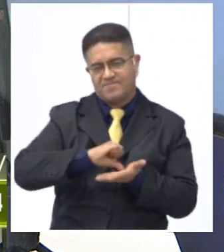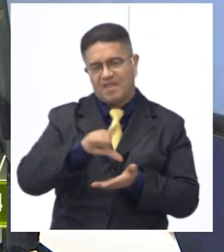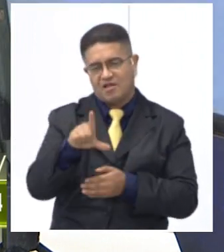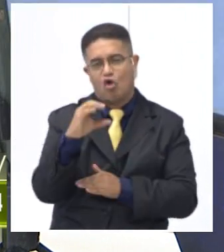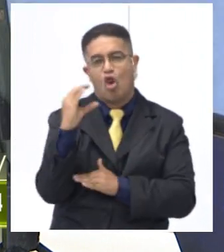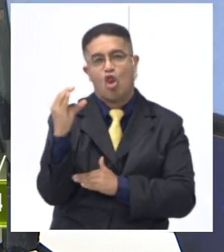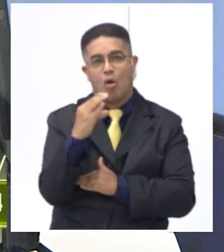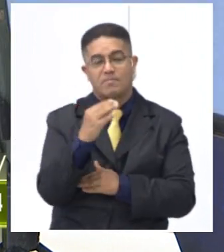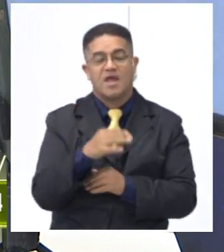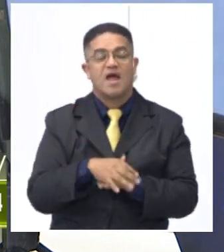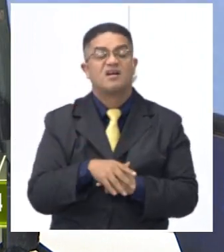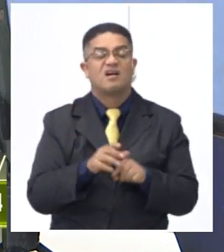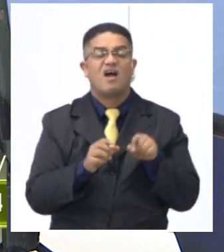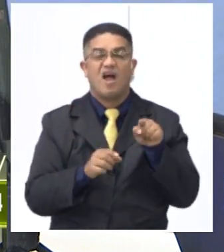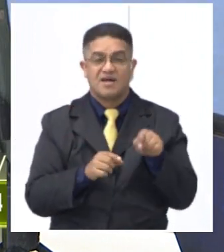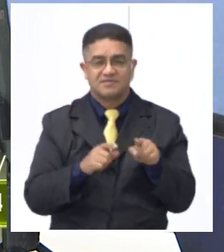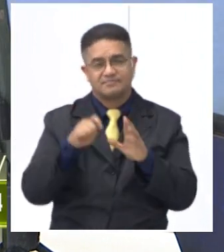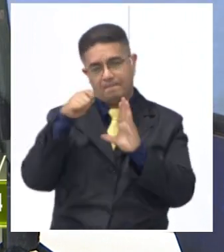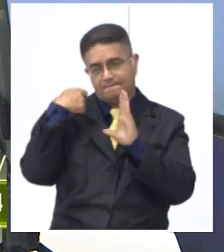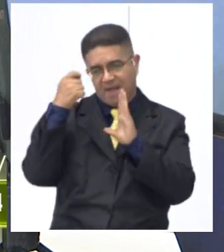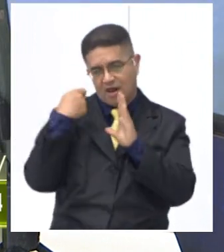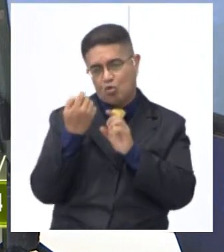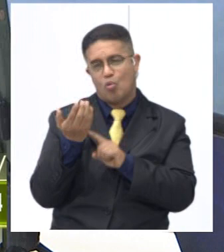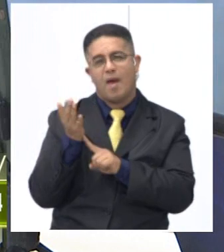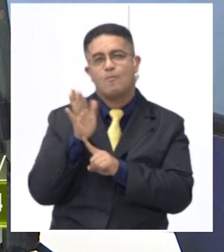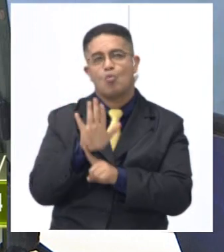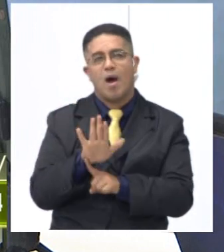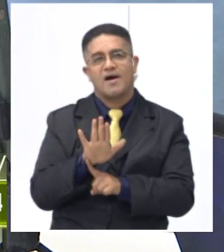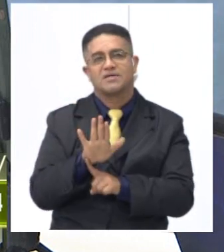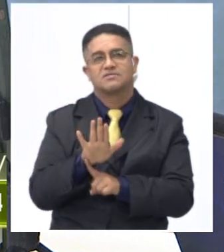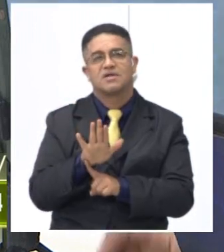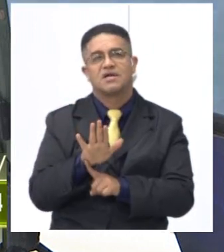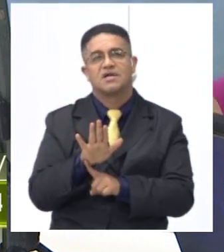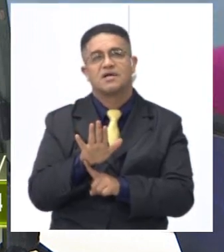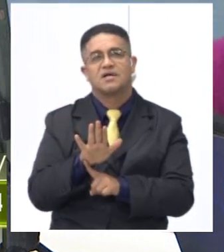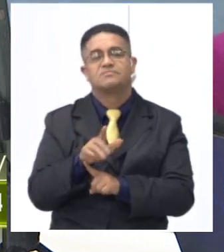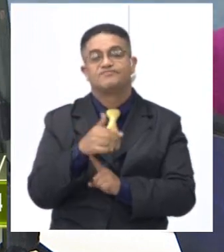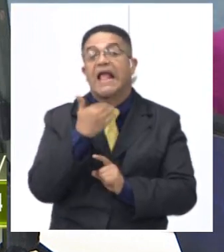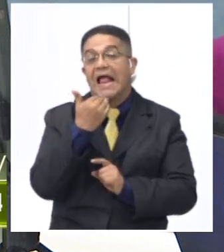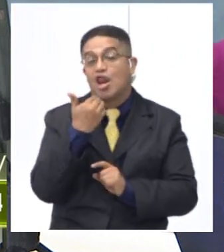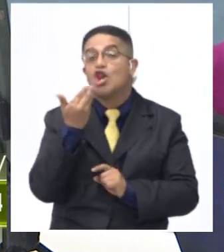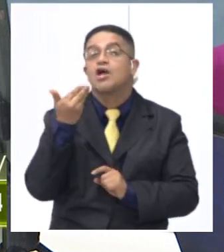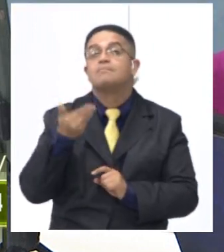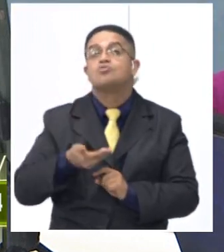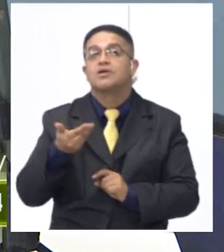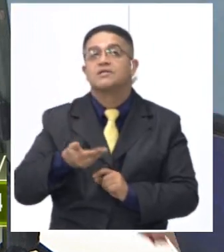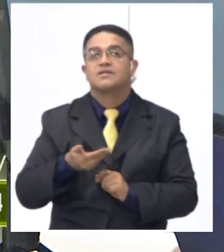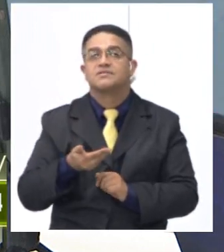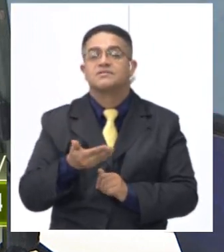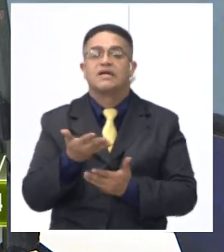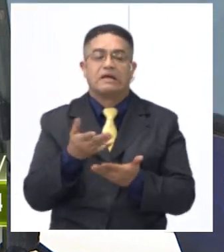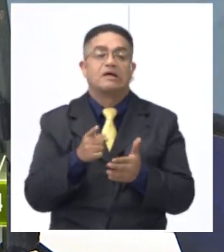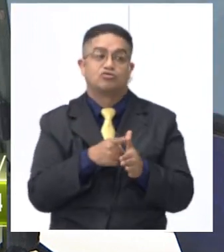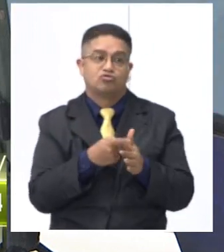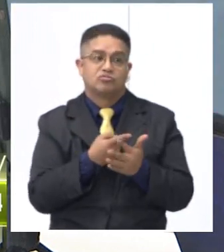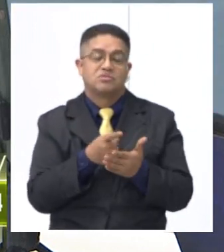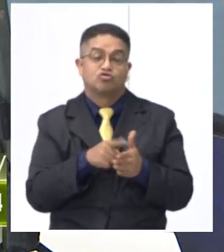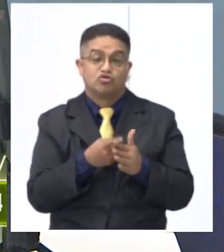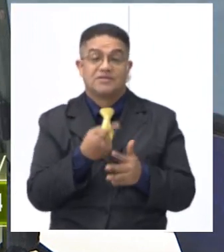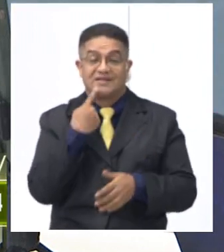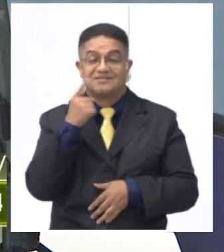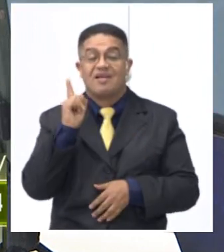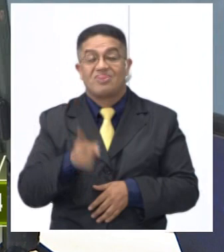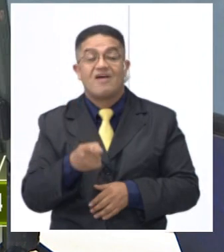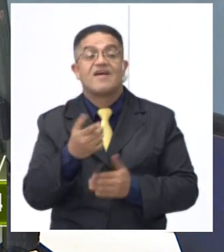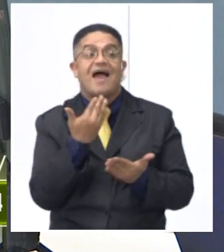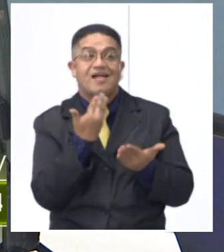un episodio ahí que en la película lo bypassean, que es un episodio importante que para nosotros, primero hay que agradecerle a esta enfermera y la Organización Mundial